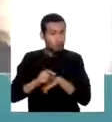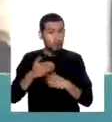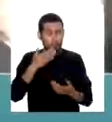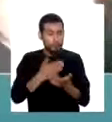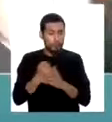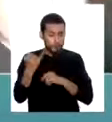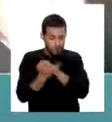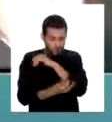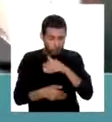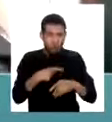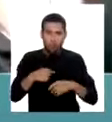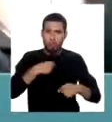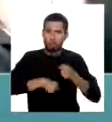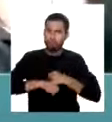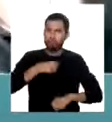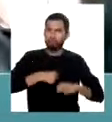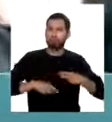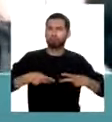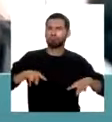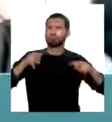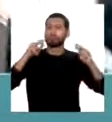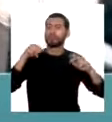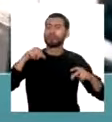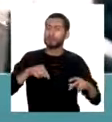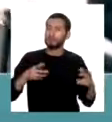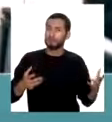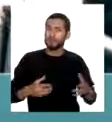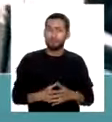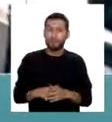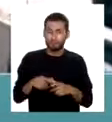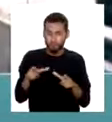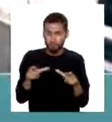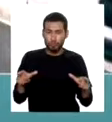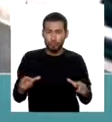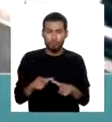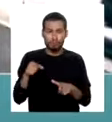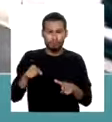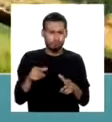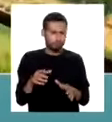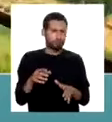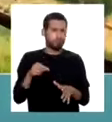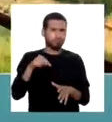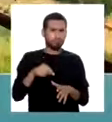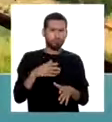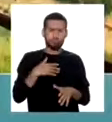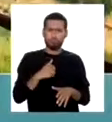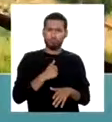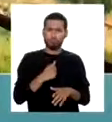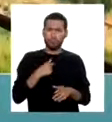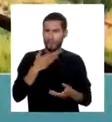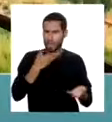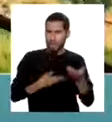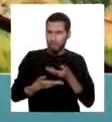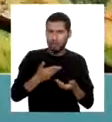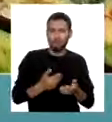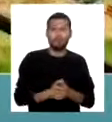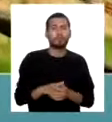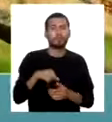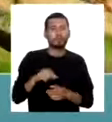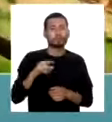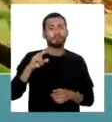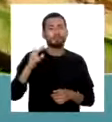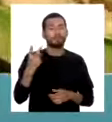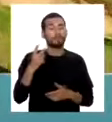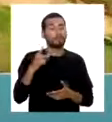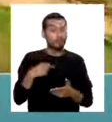técnica, esos cuyes se han reproducido y ya entonces el agricultor se dice, ah, no, esto yo puedo manejarlo como un negocio. Entonces entra ya el segundo